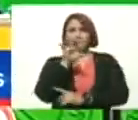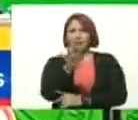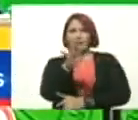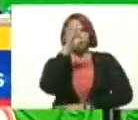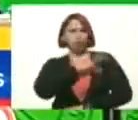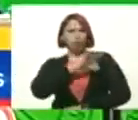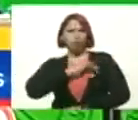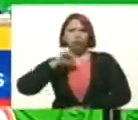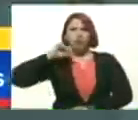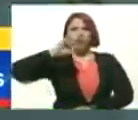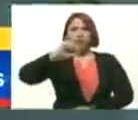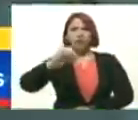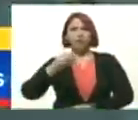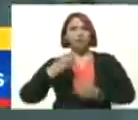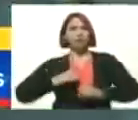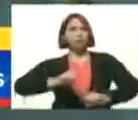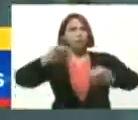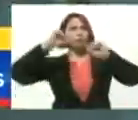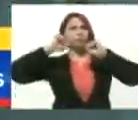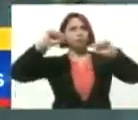patria socialista.